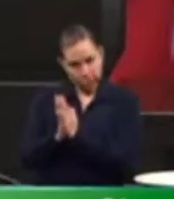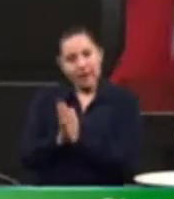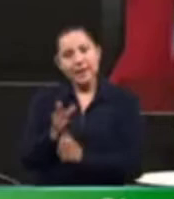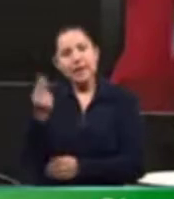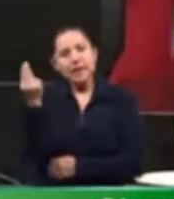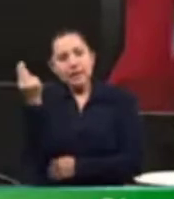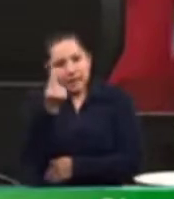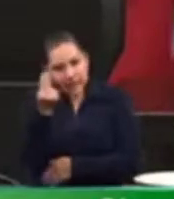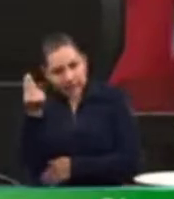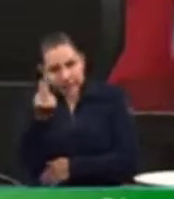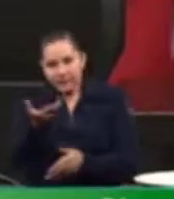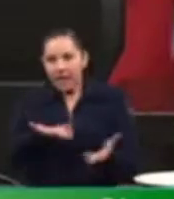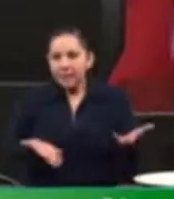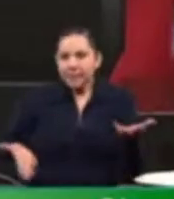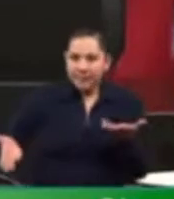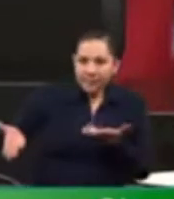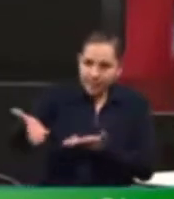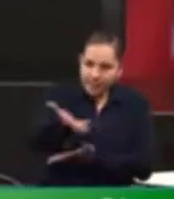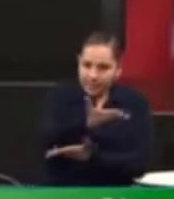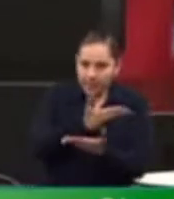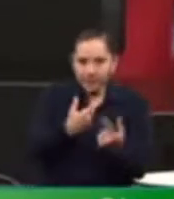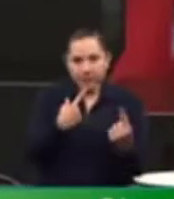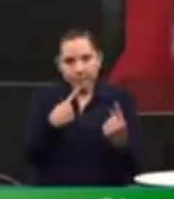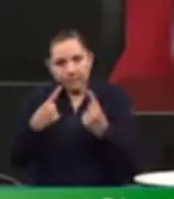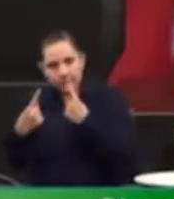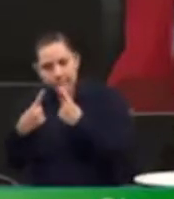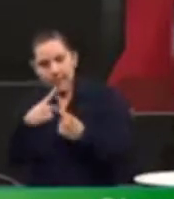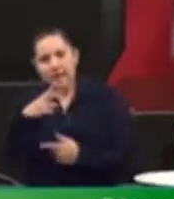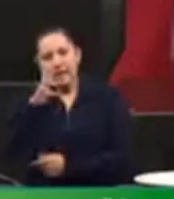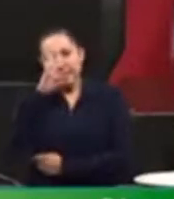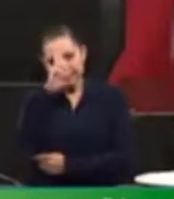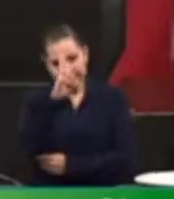debate de respeto.